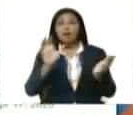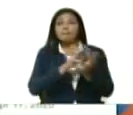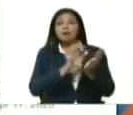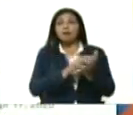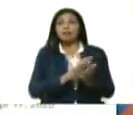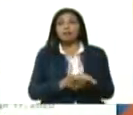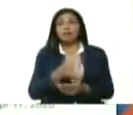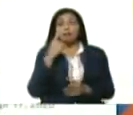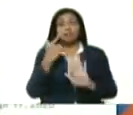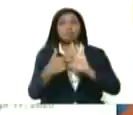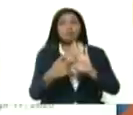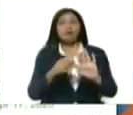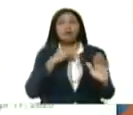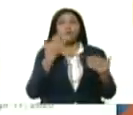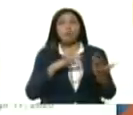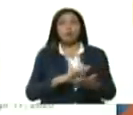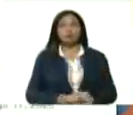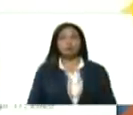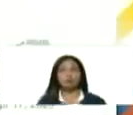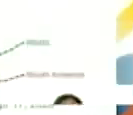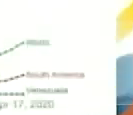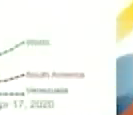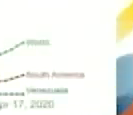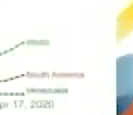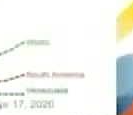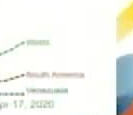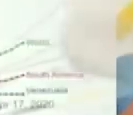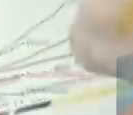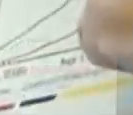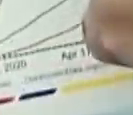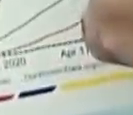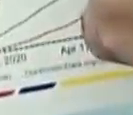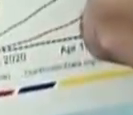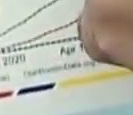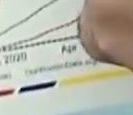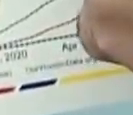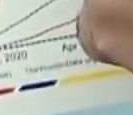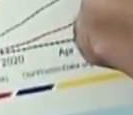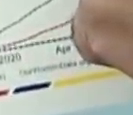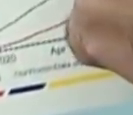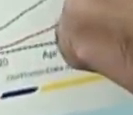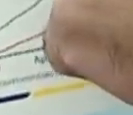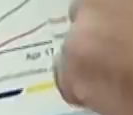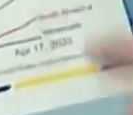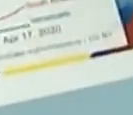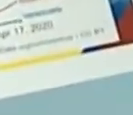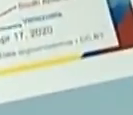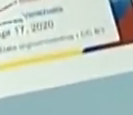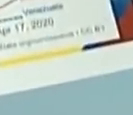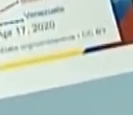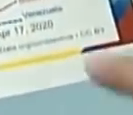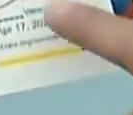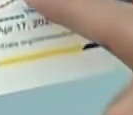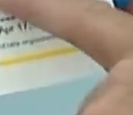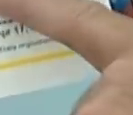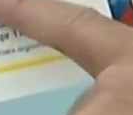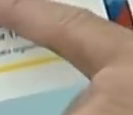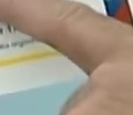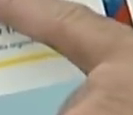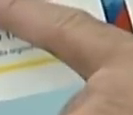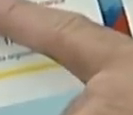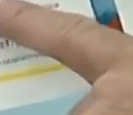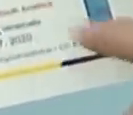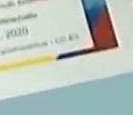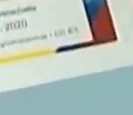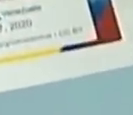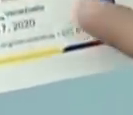están los muertos por millón de habitantes. Los muertos por millón de habitantes de Norteamérica, los muertos por millón de habitantes en el